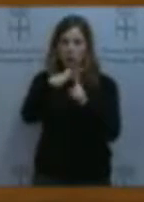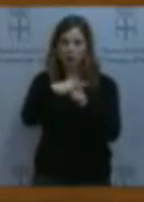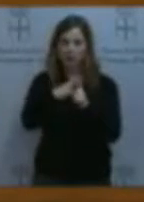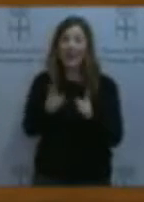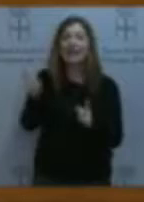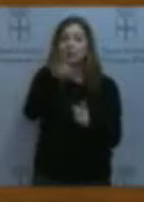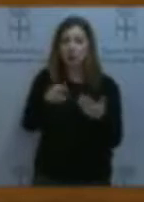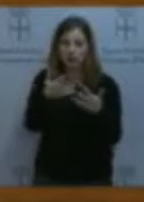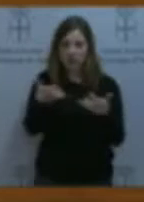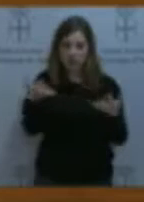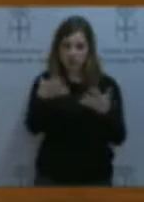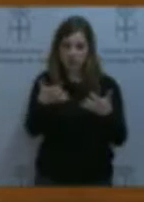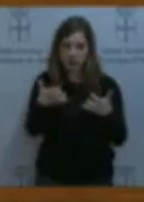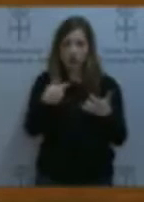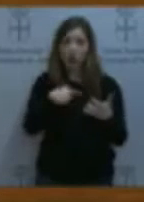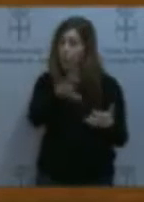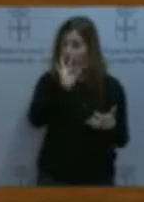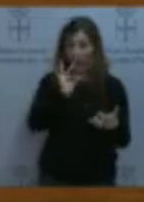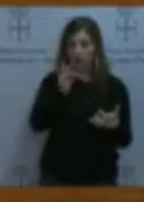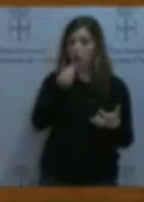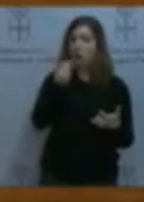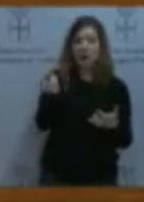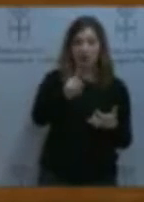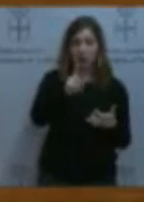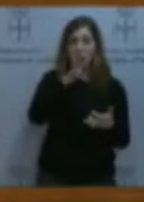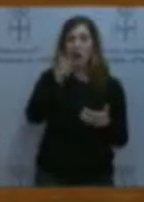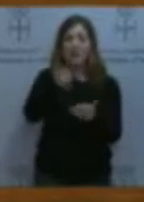Decidí no comer para pagar la factura de la luz.